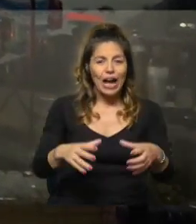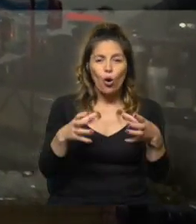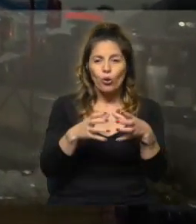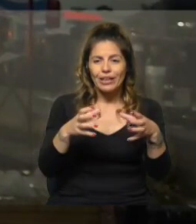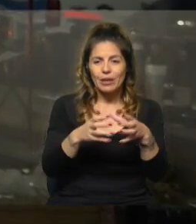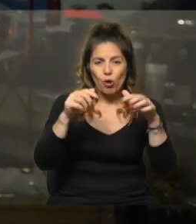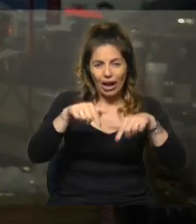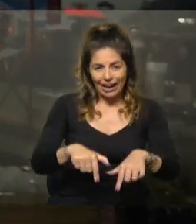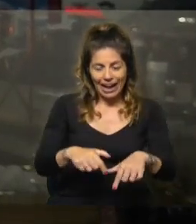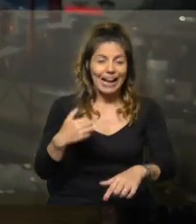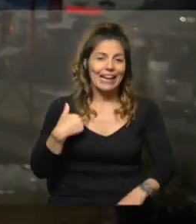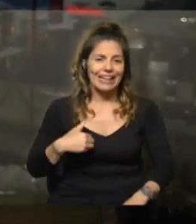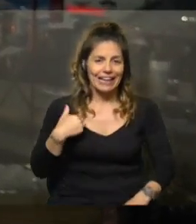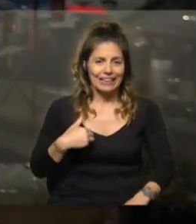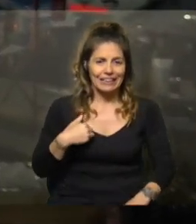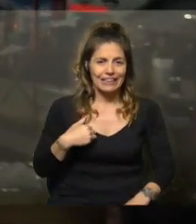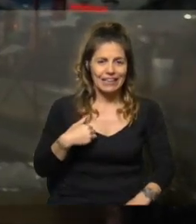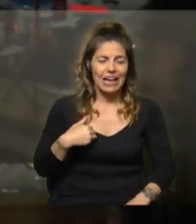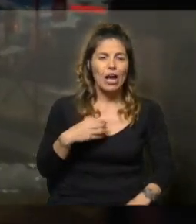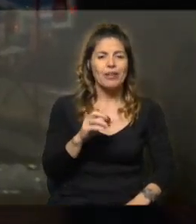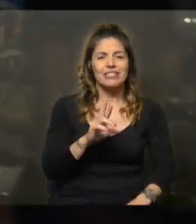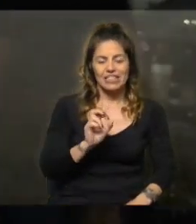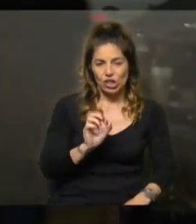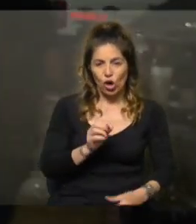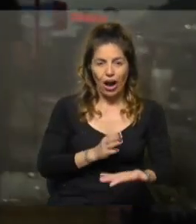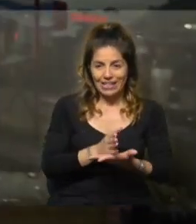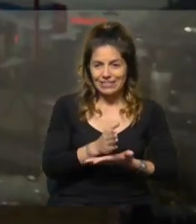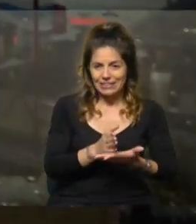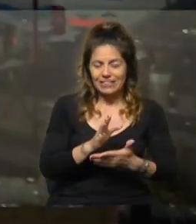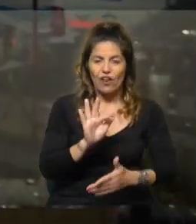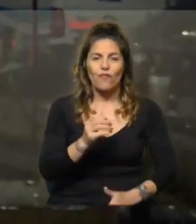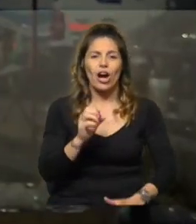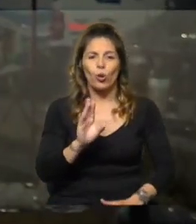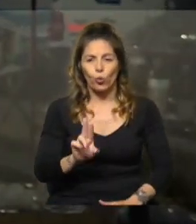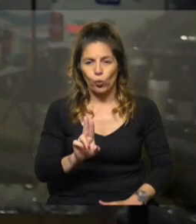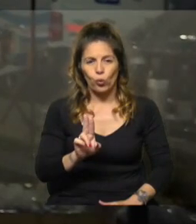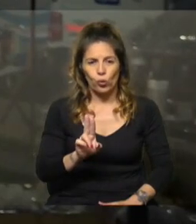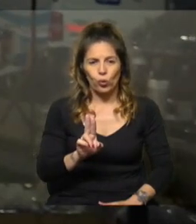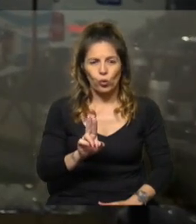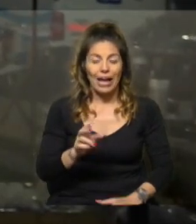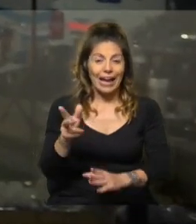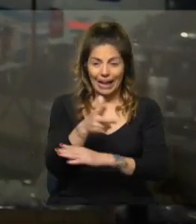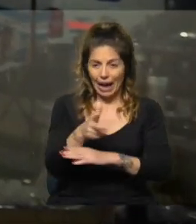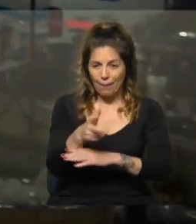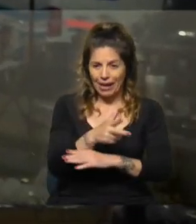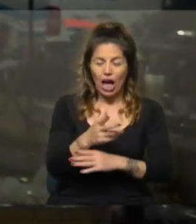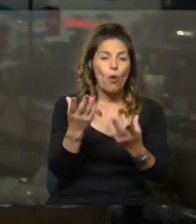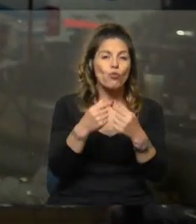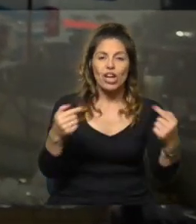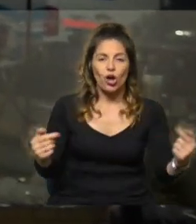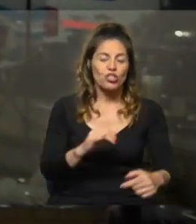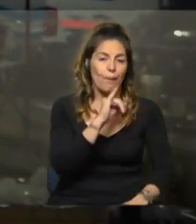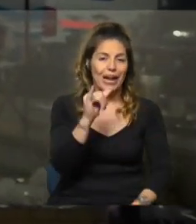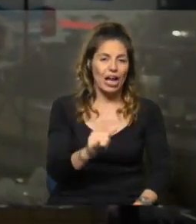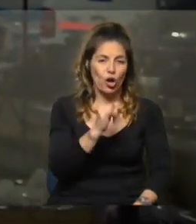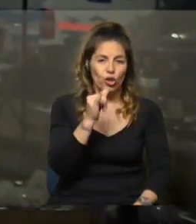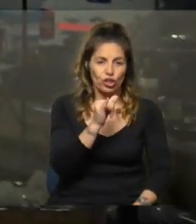Argentina compuesto por Ciro Durán en la asistencia por facu Bustamante en la cámara con muchas cosas para contar a